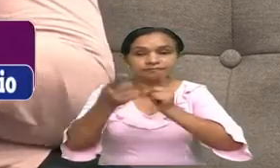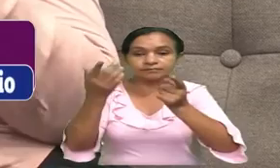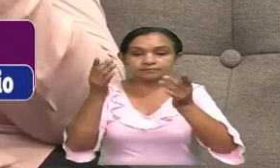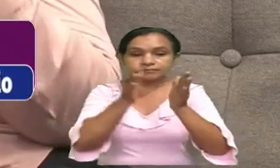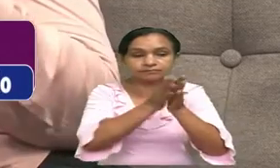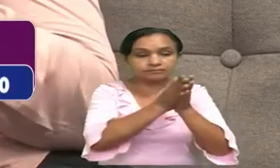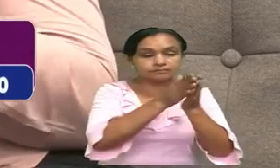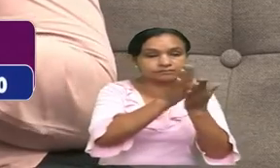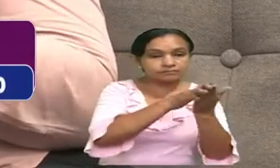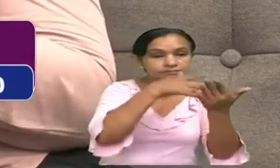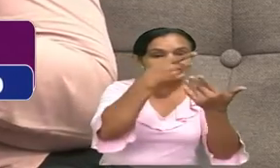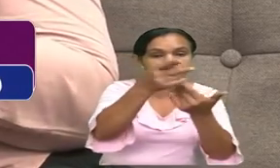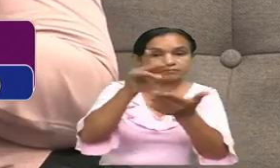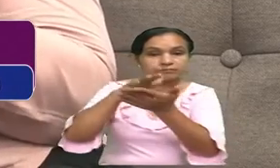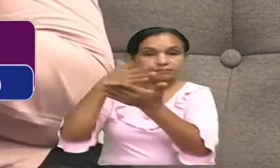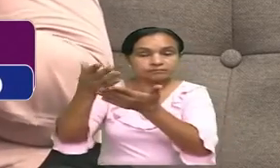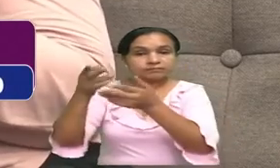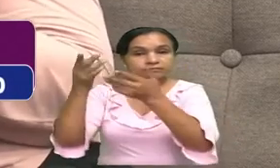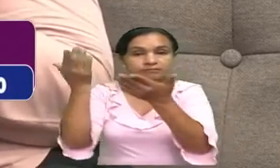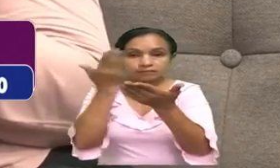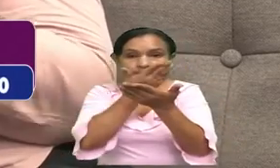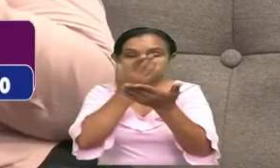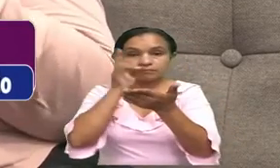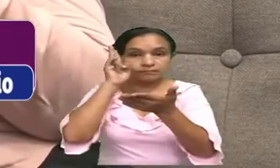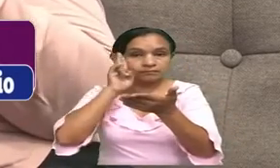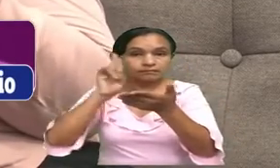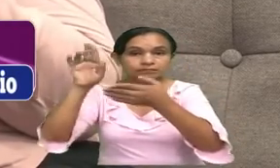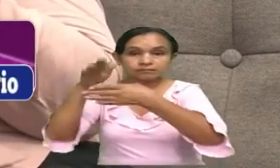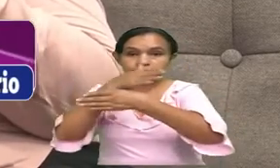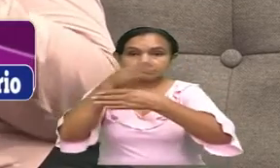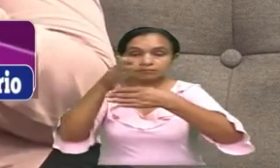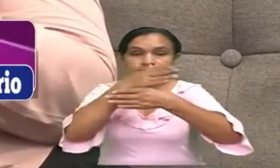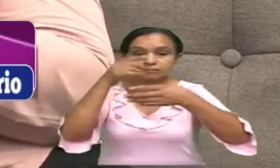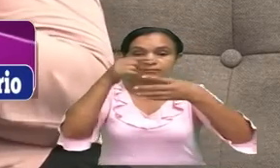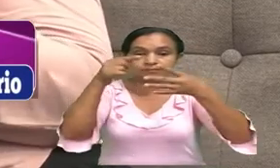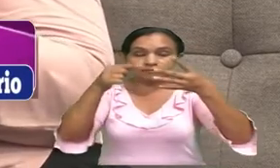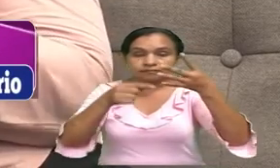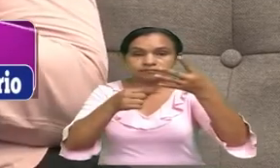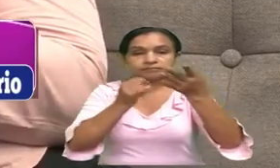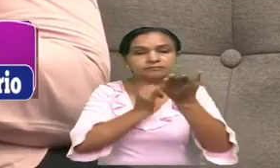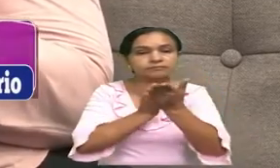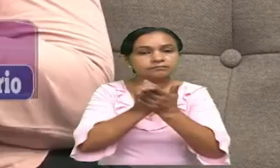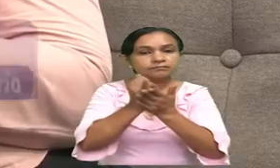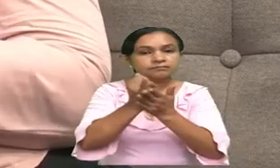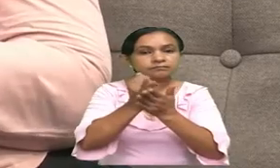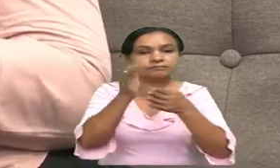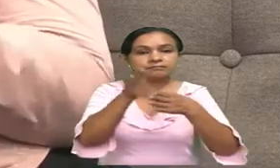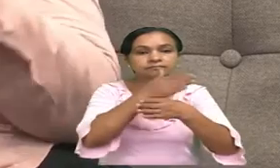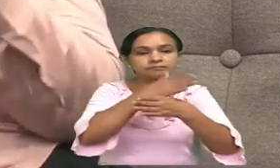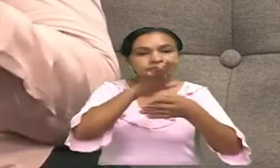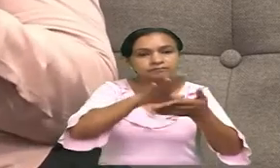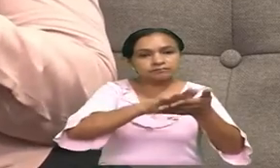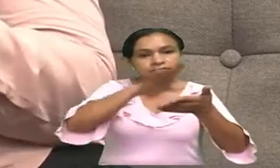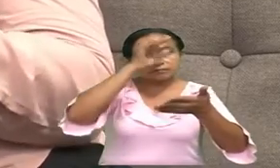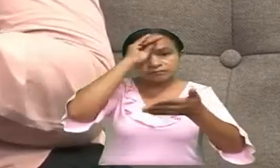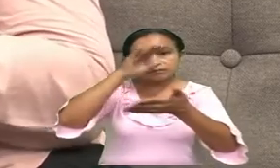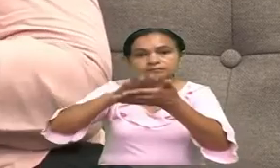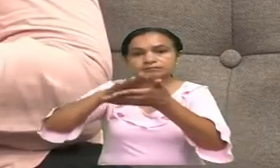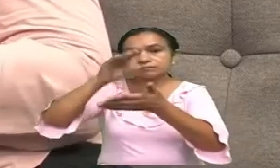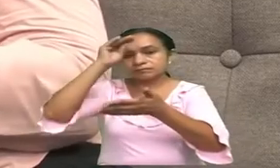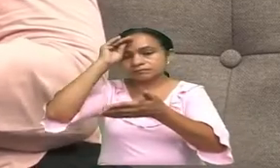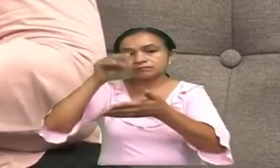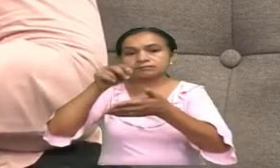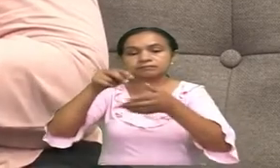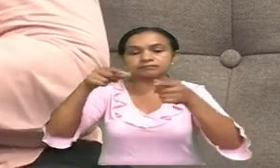currículum a currículum por competencia, pero además hacer un diagnóstico en función de las áreas de conocimiento. Eso lo estamos haciendo en el caso de la